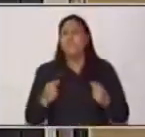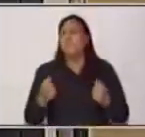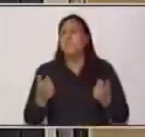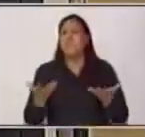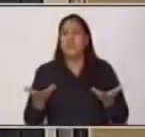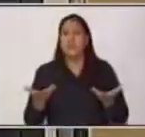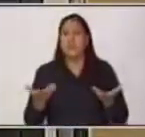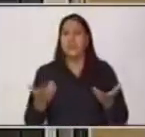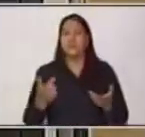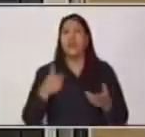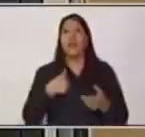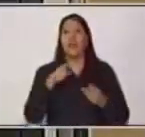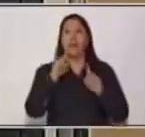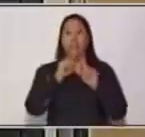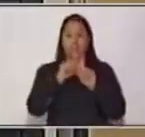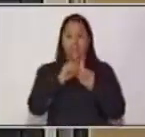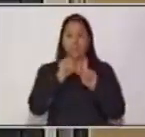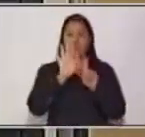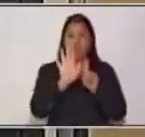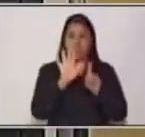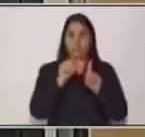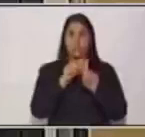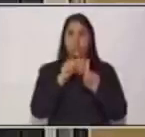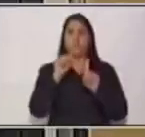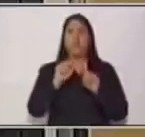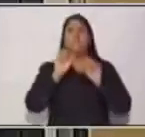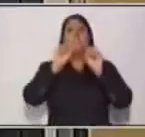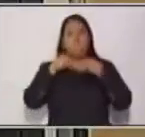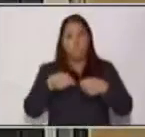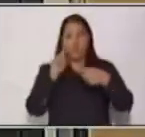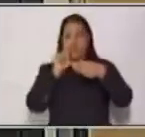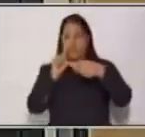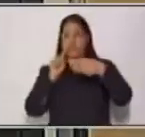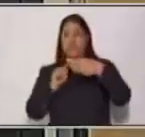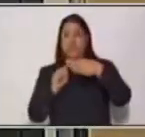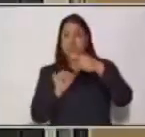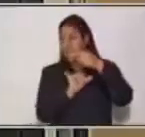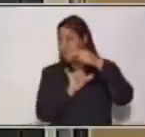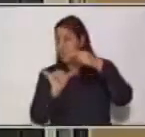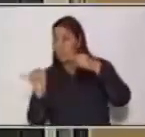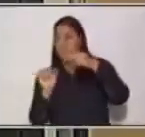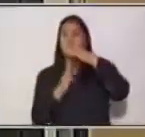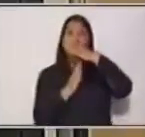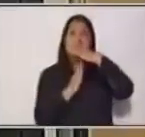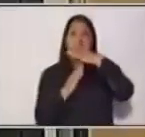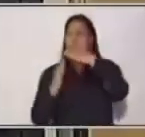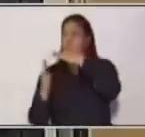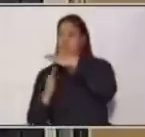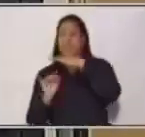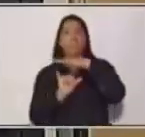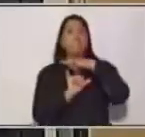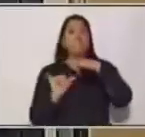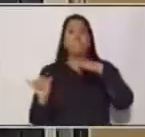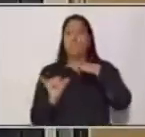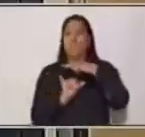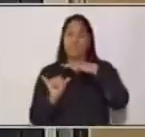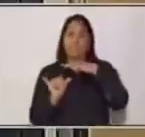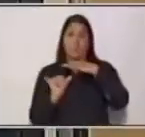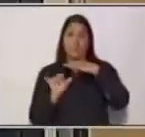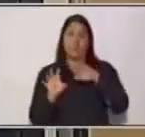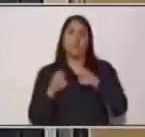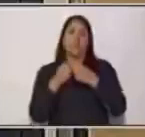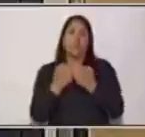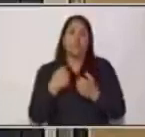que me permite dividir potencias de igual base. La base es la misma y lo único que estoy haciendo